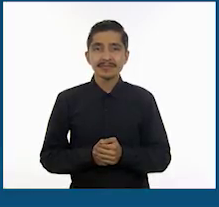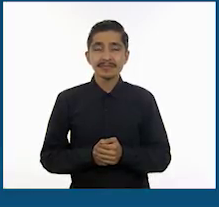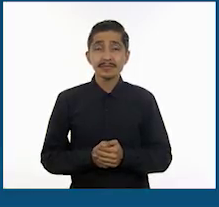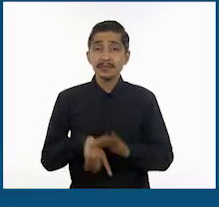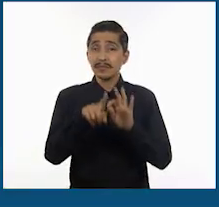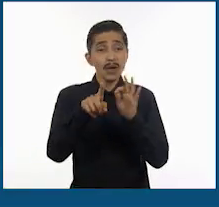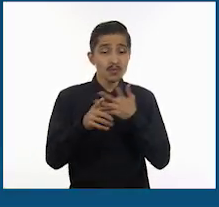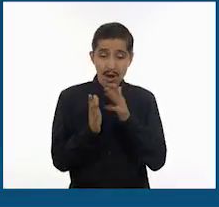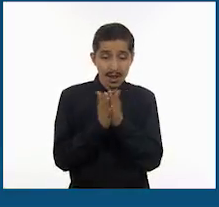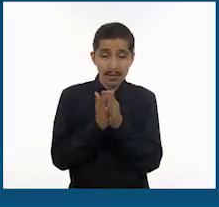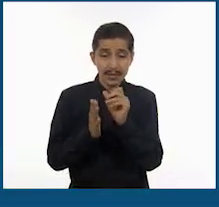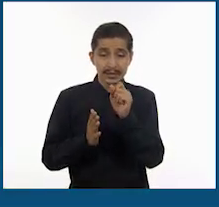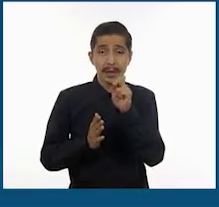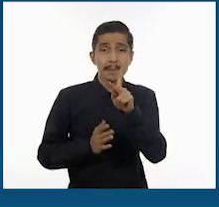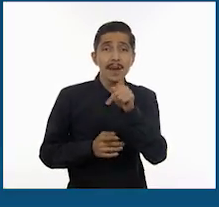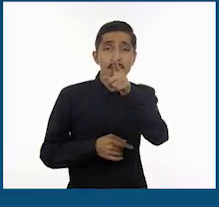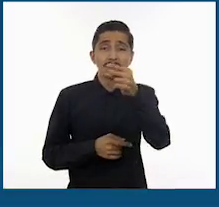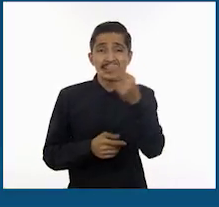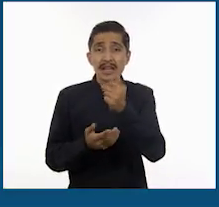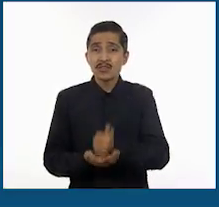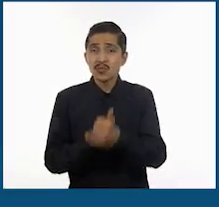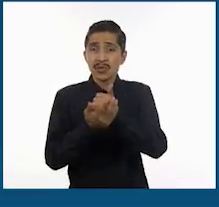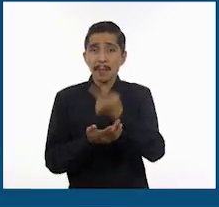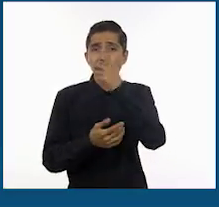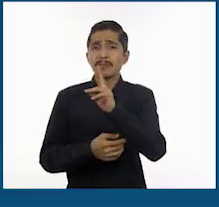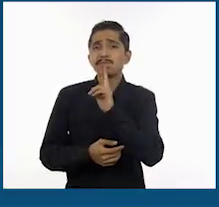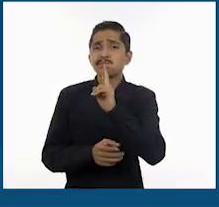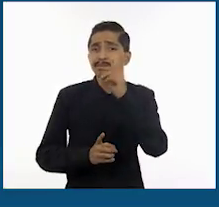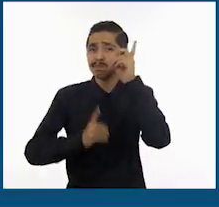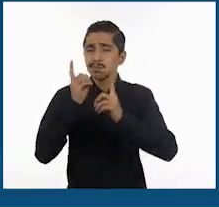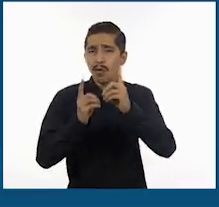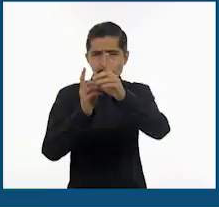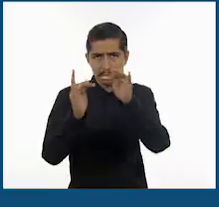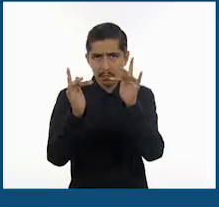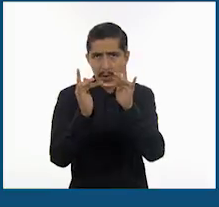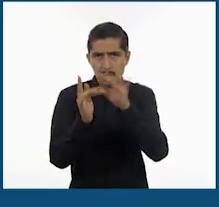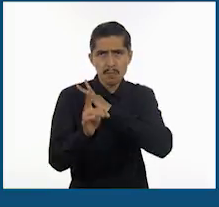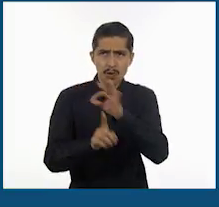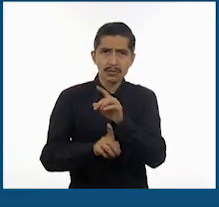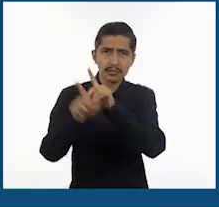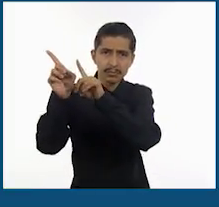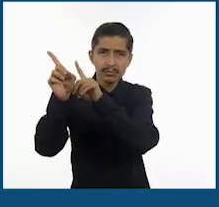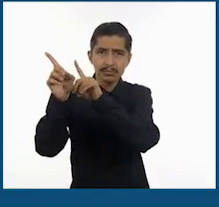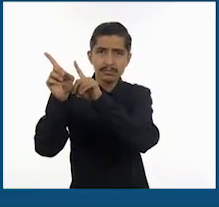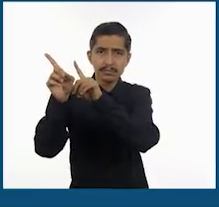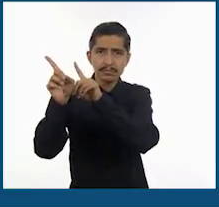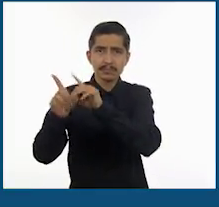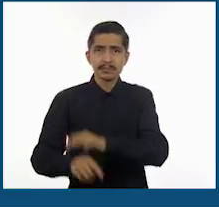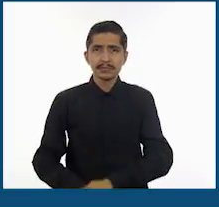Si no tienes el libro de texto o necesitas ayuda para responder tus dudas, contáctanos.